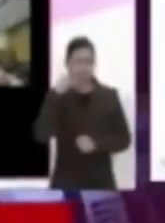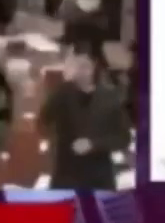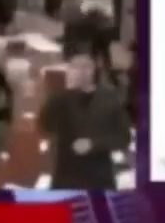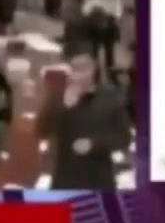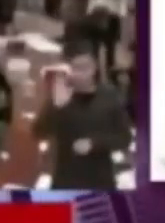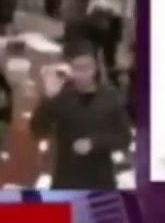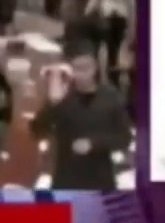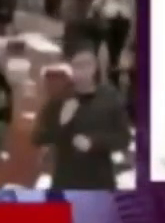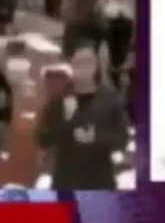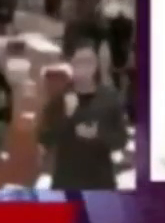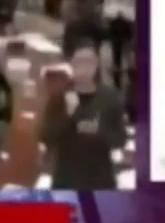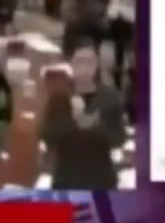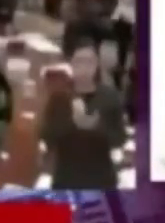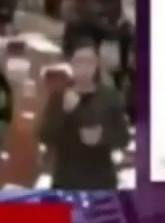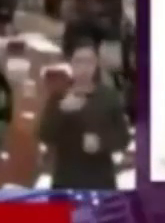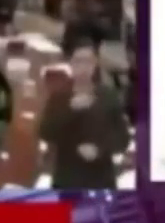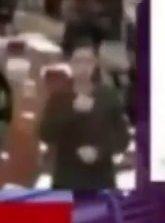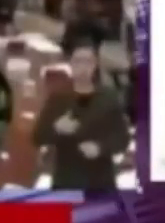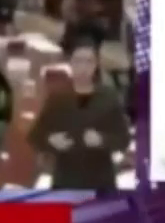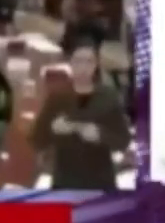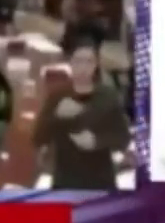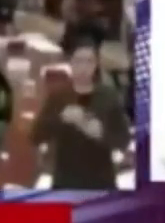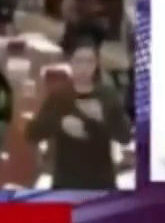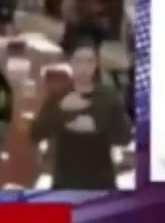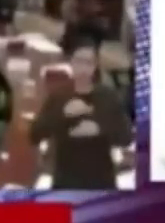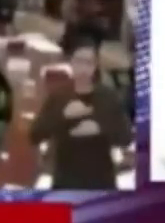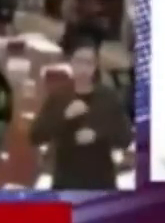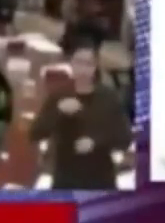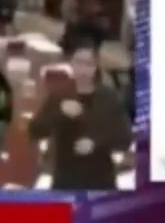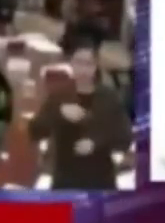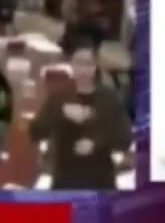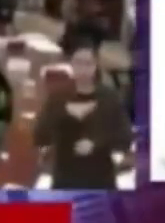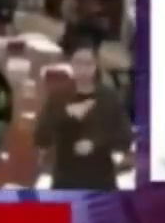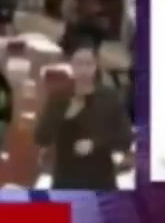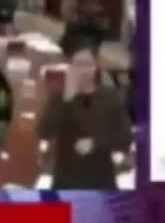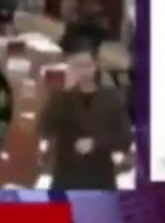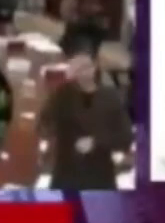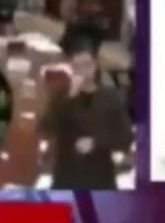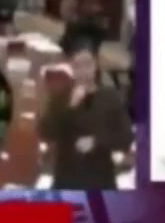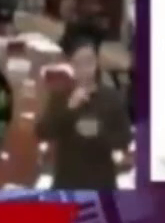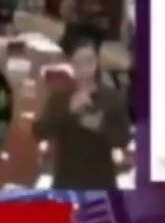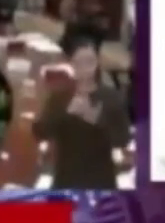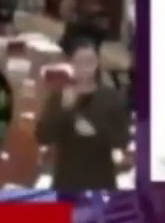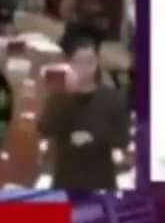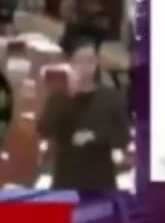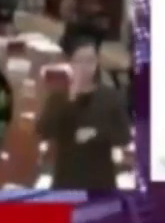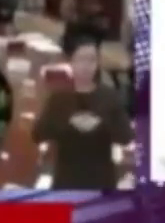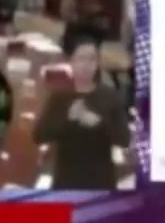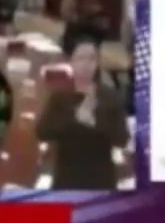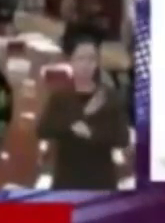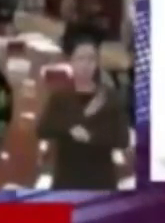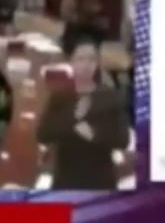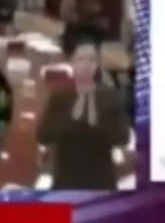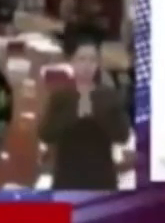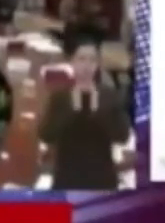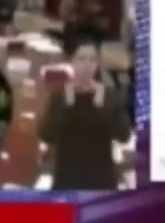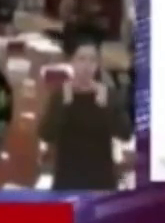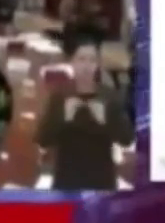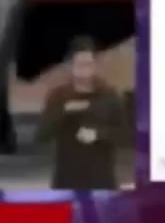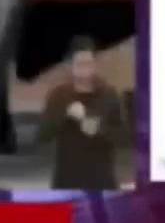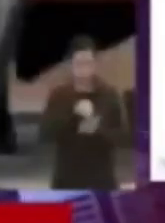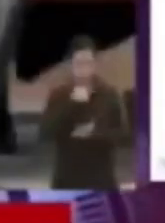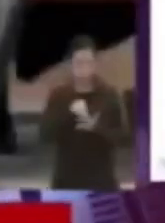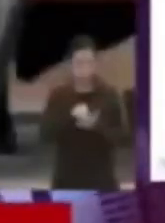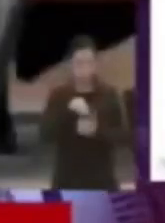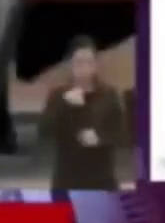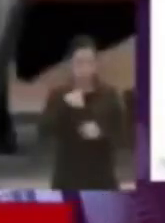y entonces se le iba a dar el respaldo. Era una negociación muy parecida a la que el secretario de Gobernación ya confesó en su recorrido por el